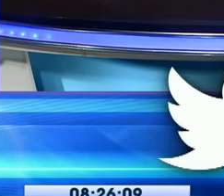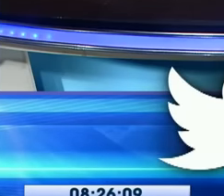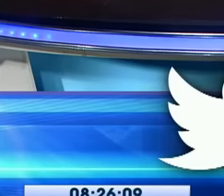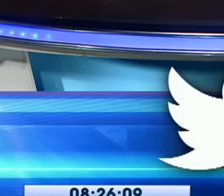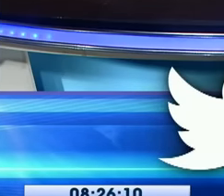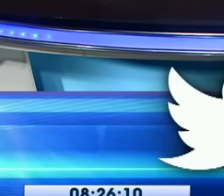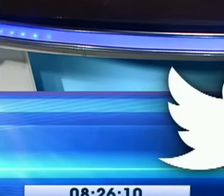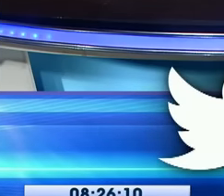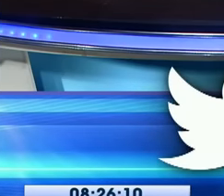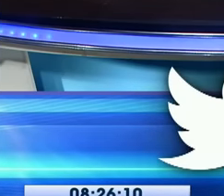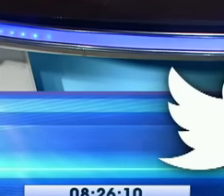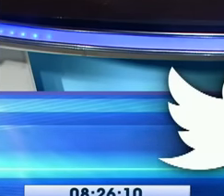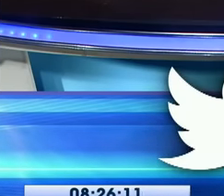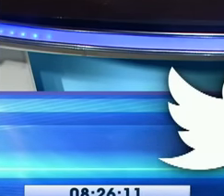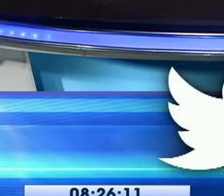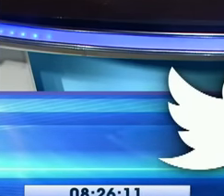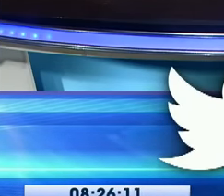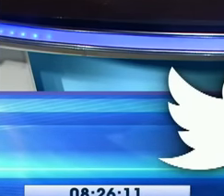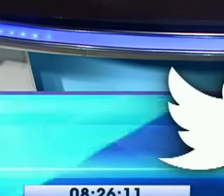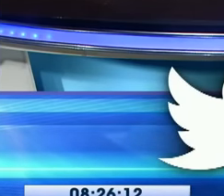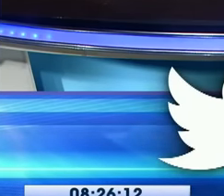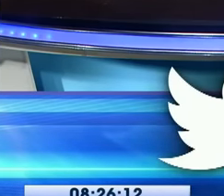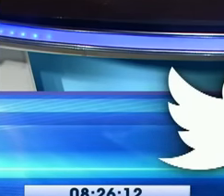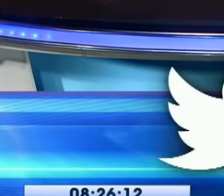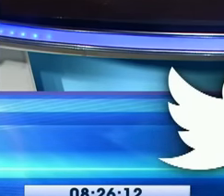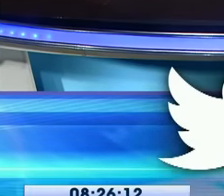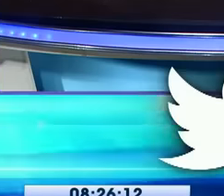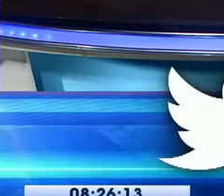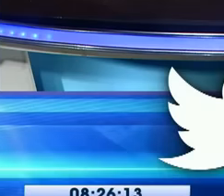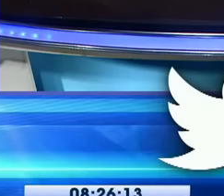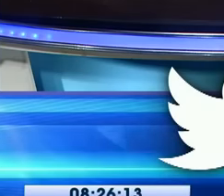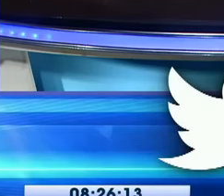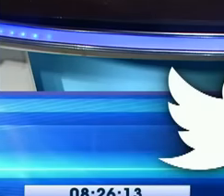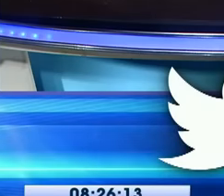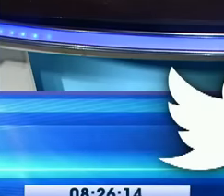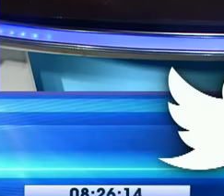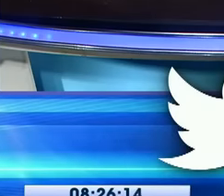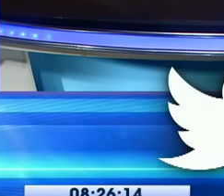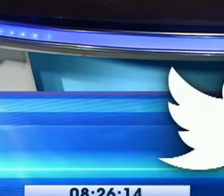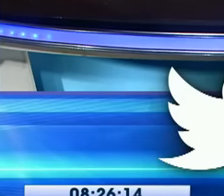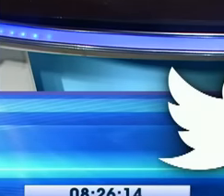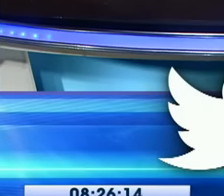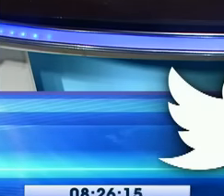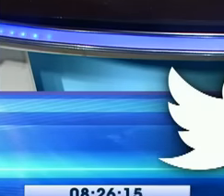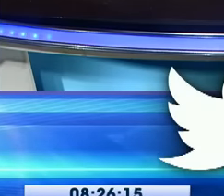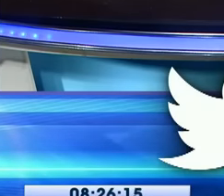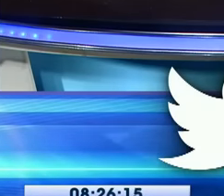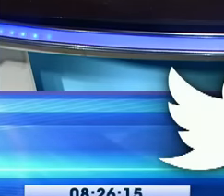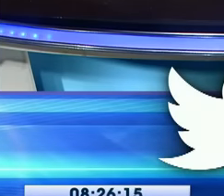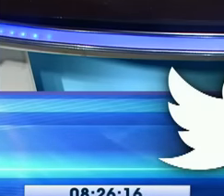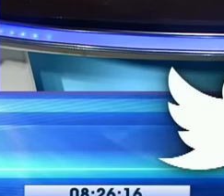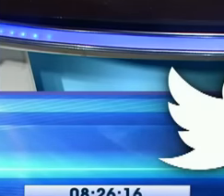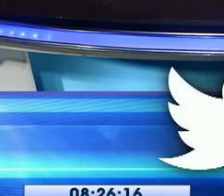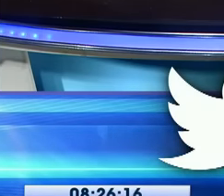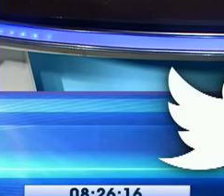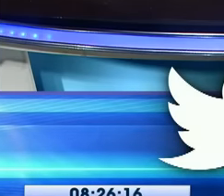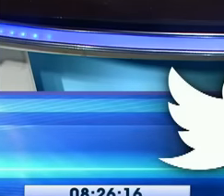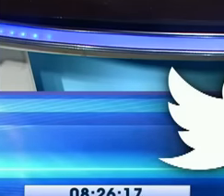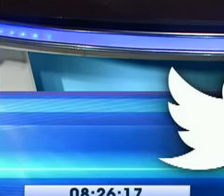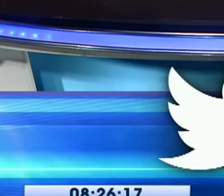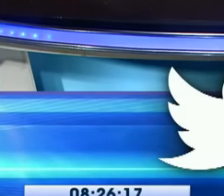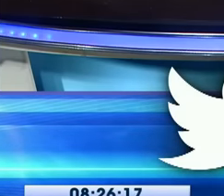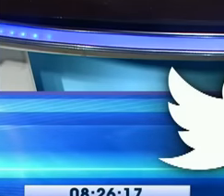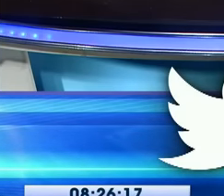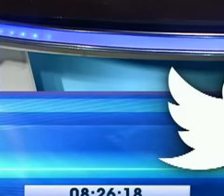con el intendente en unos minutos. En las comisarías pueden hacer sus reclamos muy específicos en qué mercado, en qué barraca, en qué puesto y qué